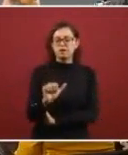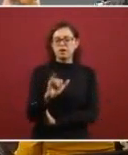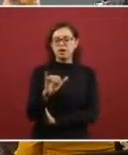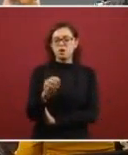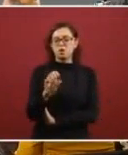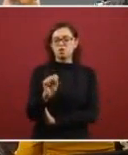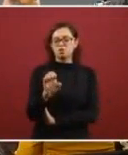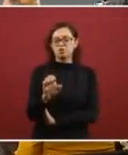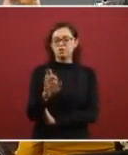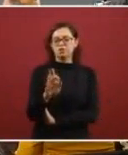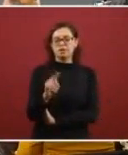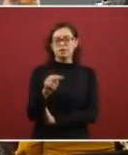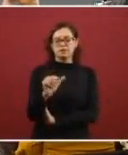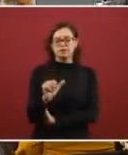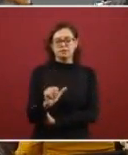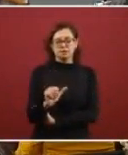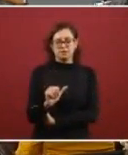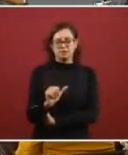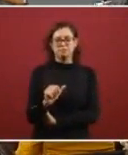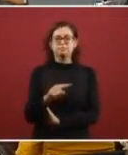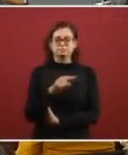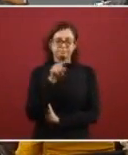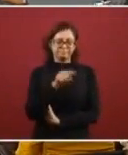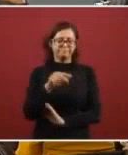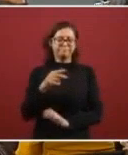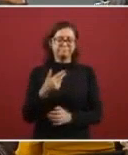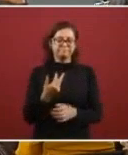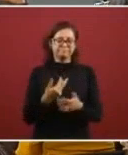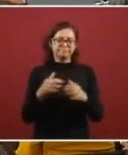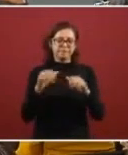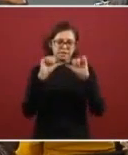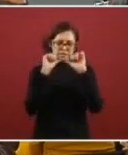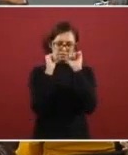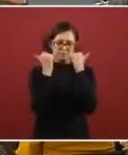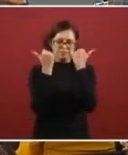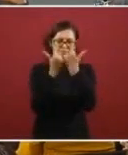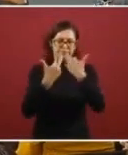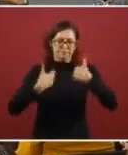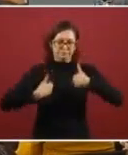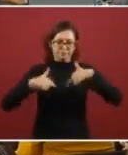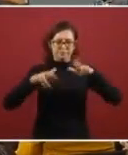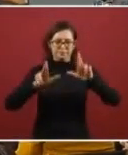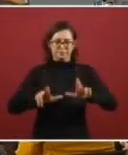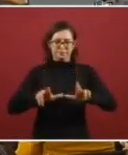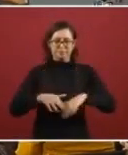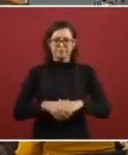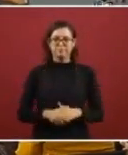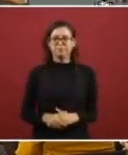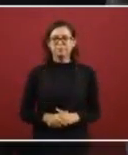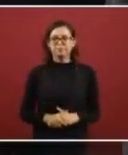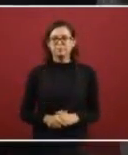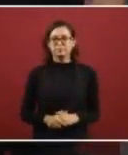Carvajal, representante legal de Save the Children México.